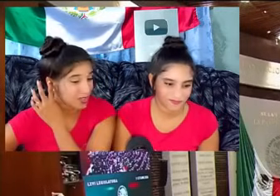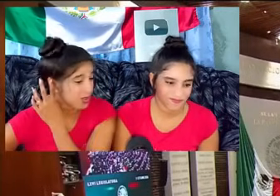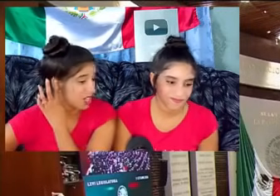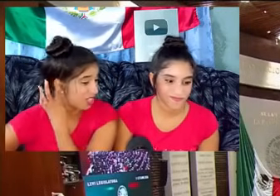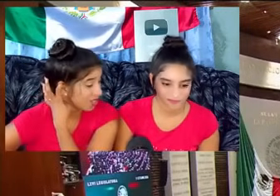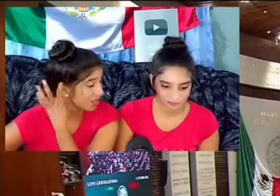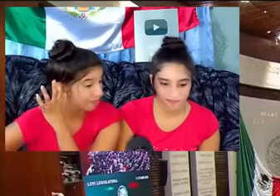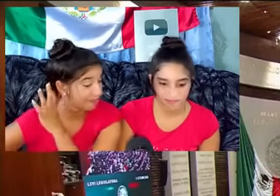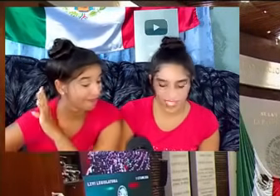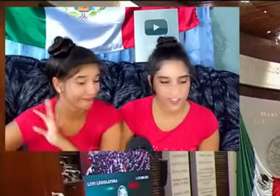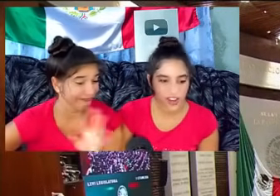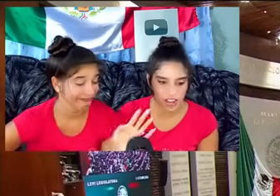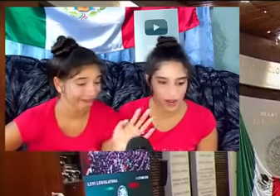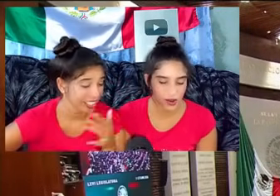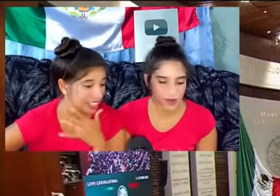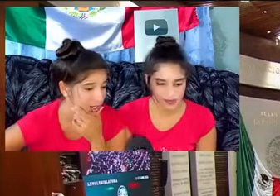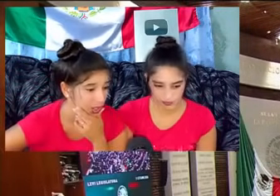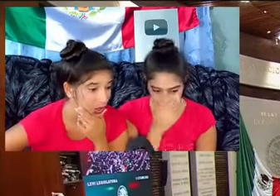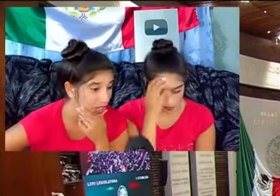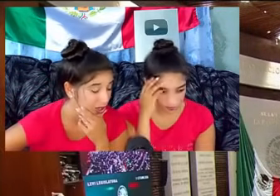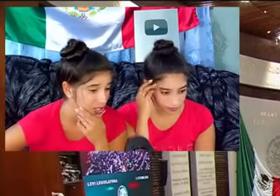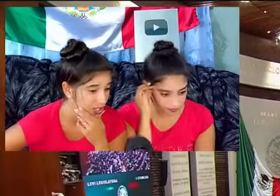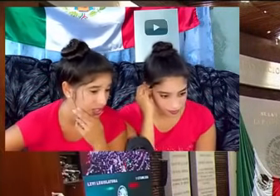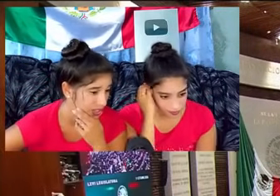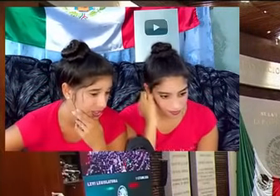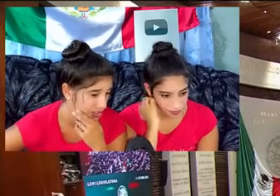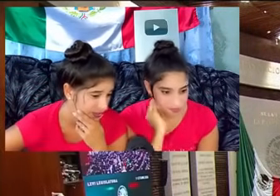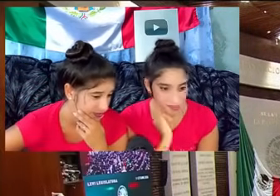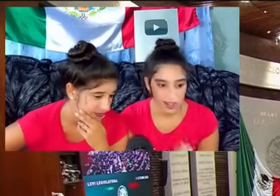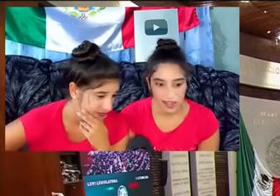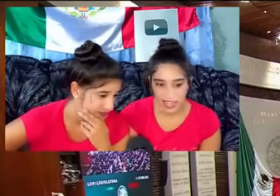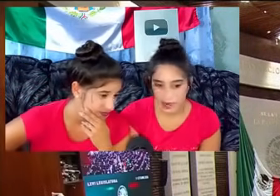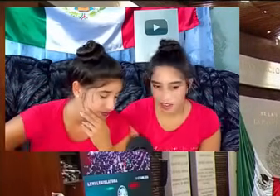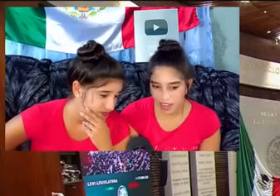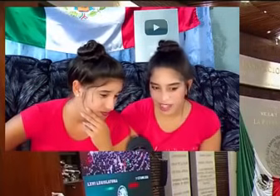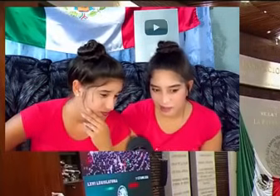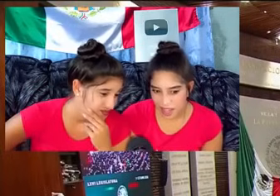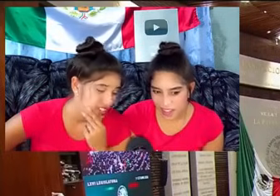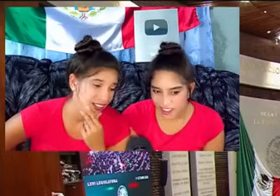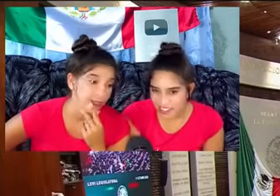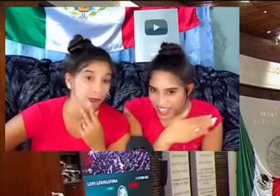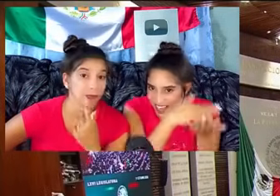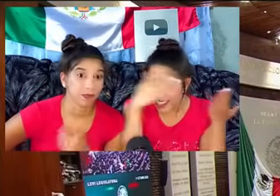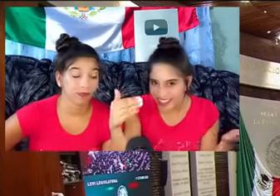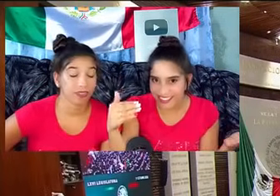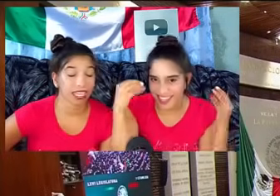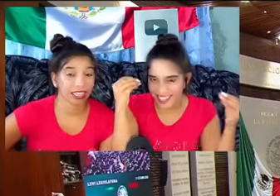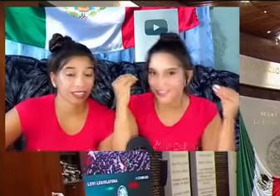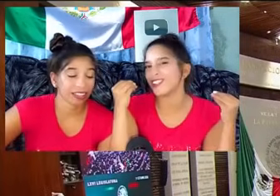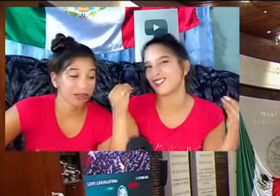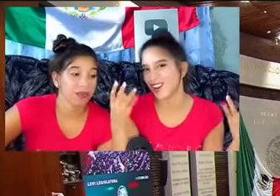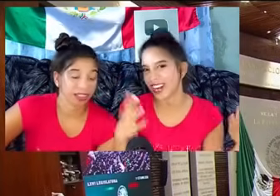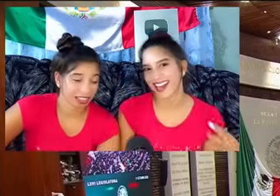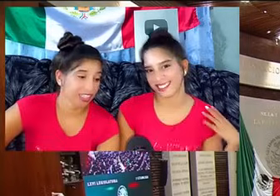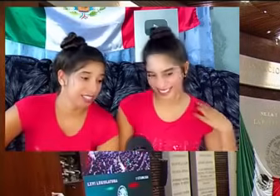Esto es un hecho histórico. Histórico, histórico. Las mujeres en México siguen